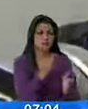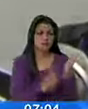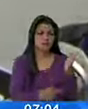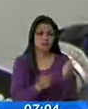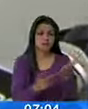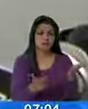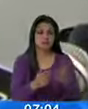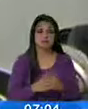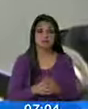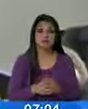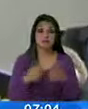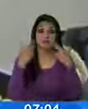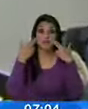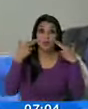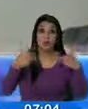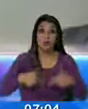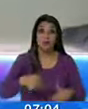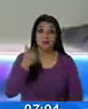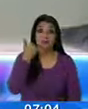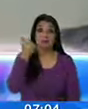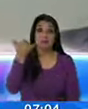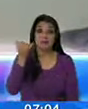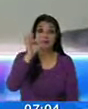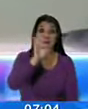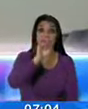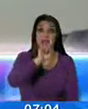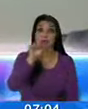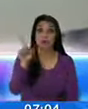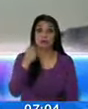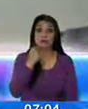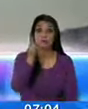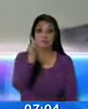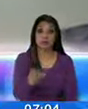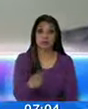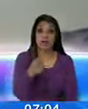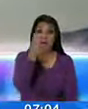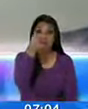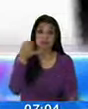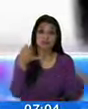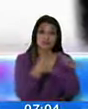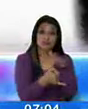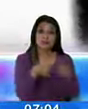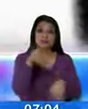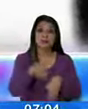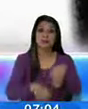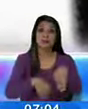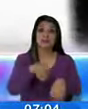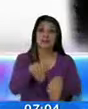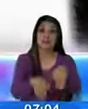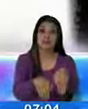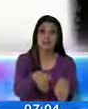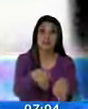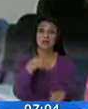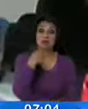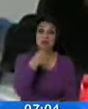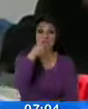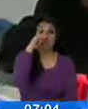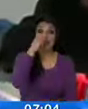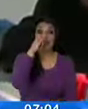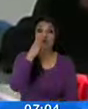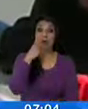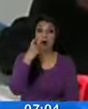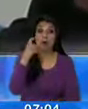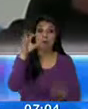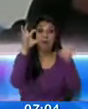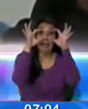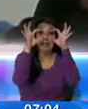comunicado al ECO para que avancen las unidades policiales, que ya se encontraba un presunto violador en la piscina olímpica. El niño señalaba que se encontraba un señor con lentes, del cual el